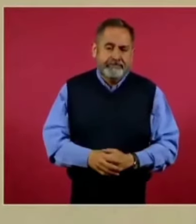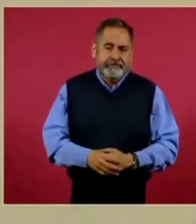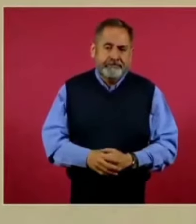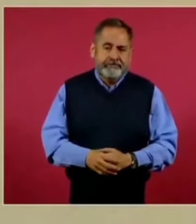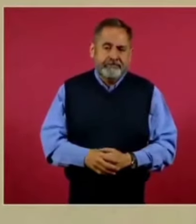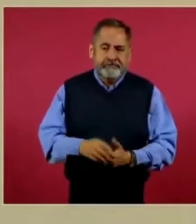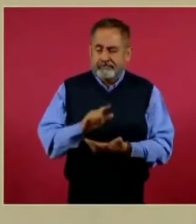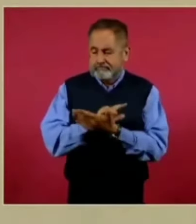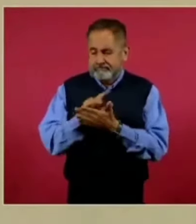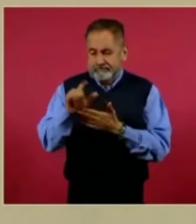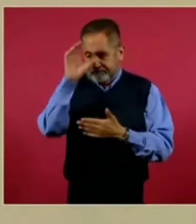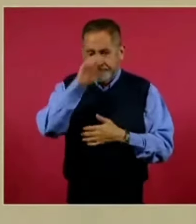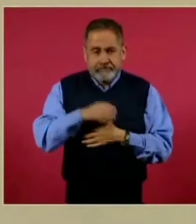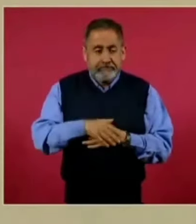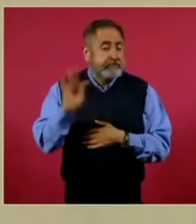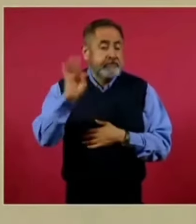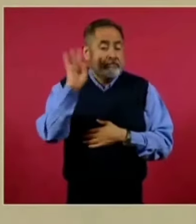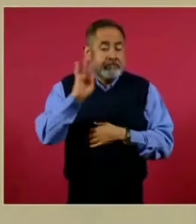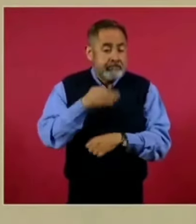Porque si no fuese yo honesto,